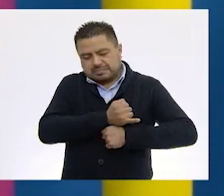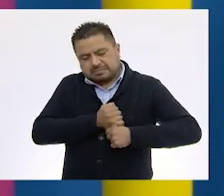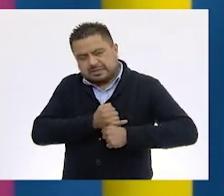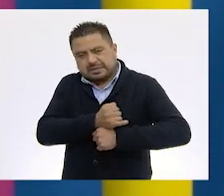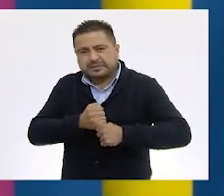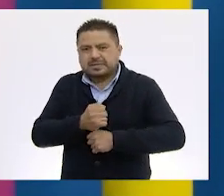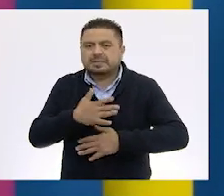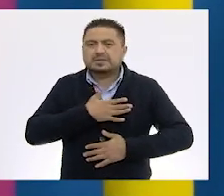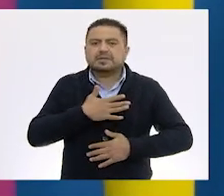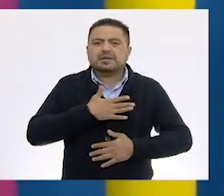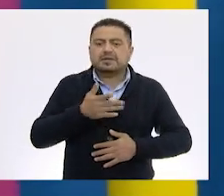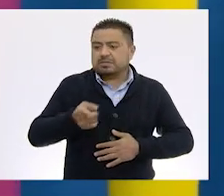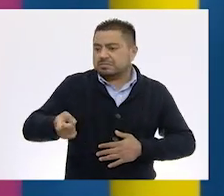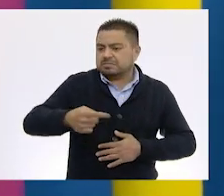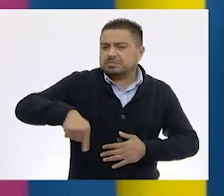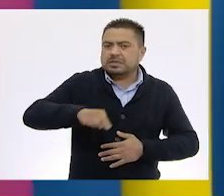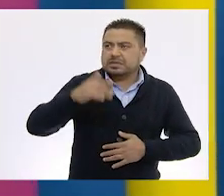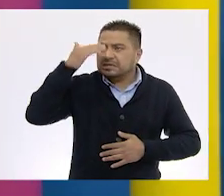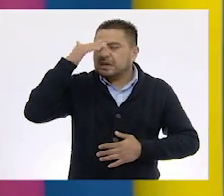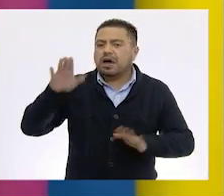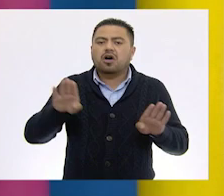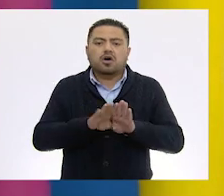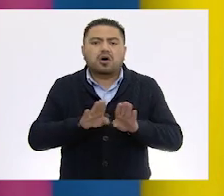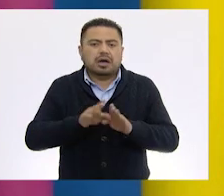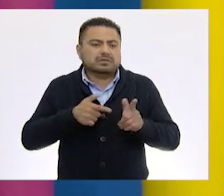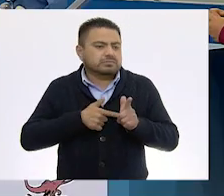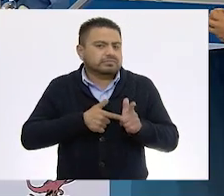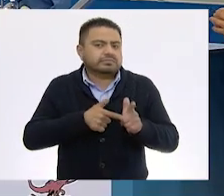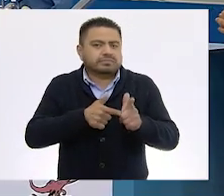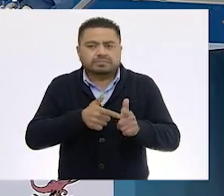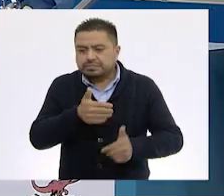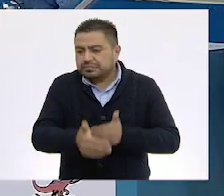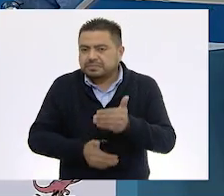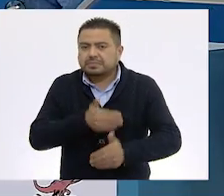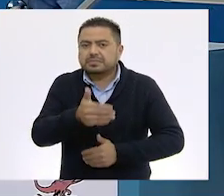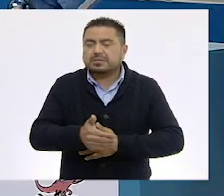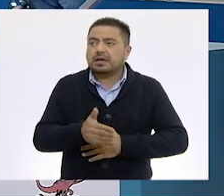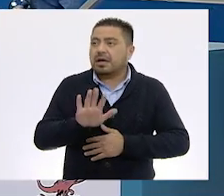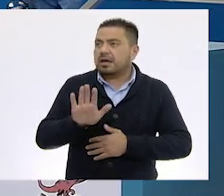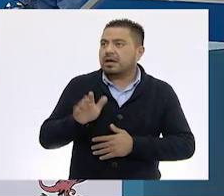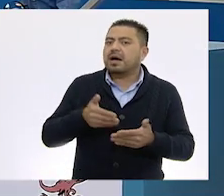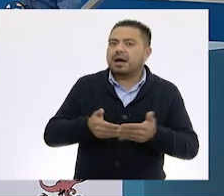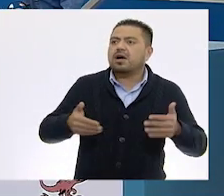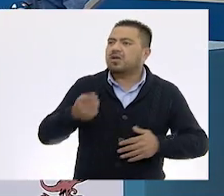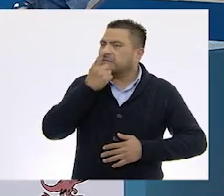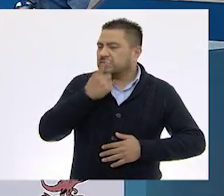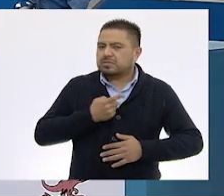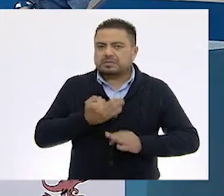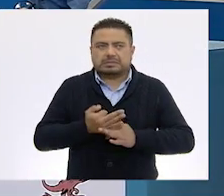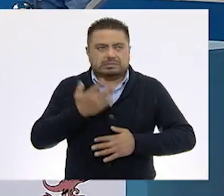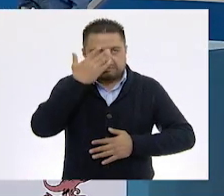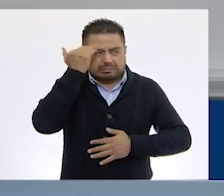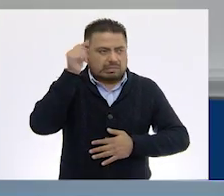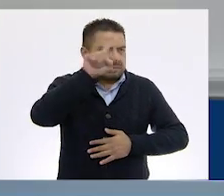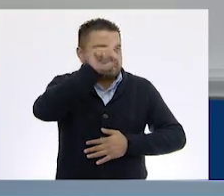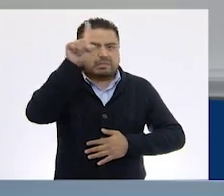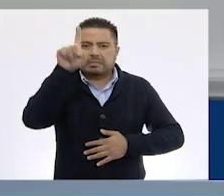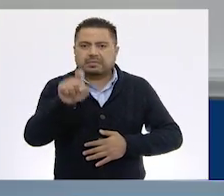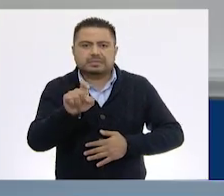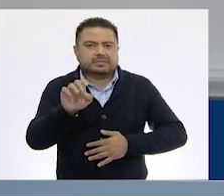investigación. ¿Alguien sabe cómo seguir en esta aventura? Ahora que lo dice, no sé.